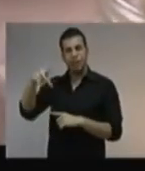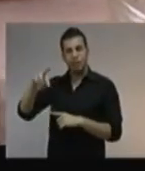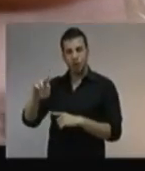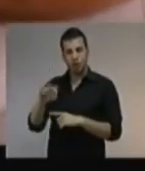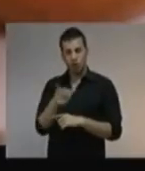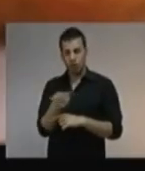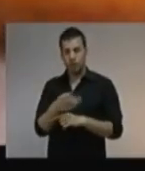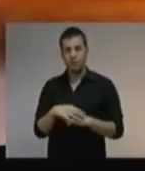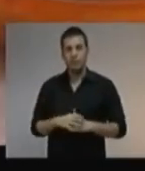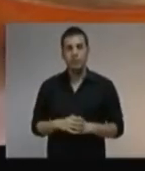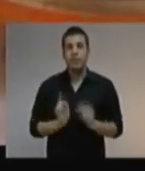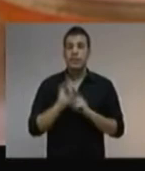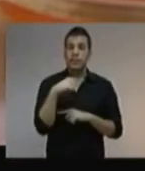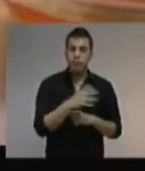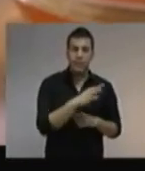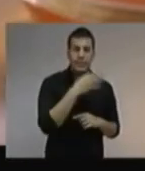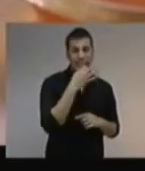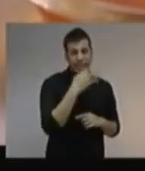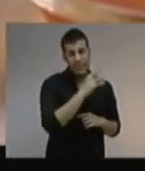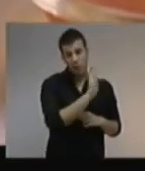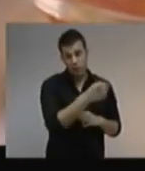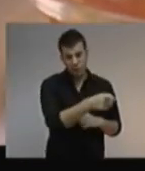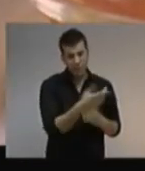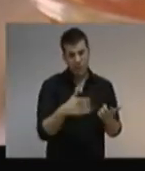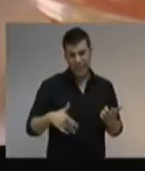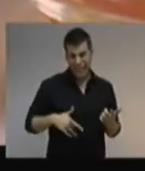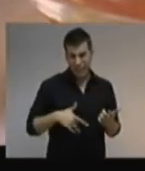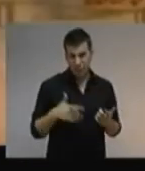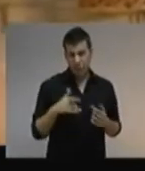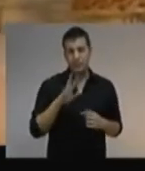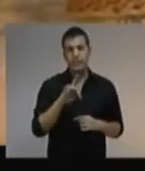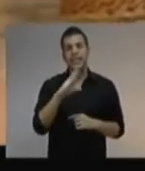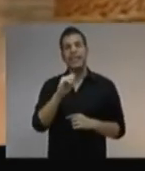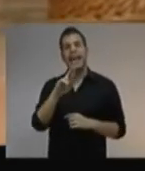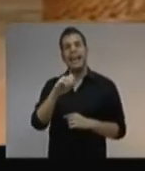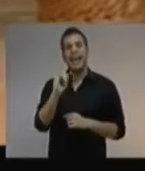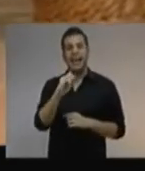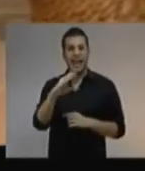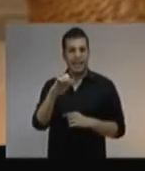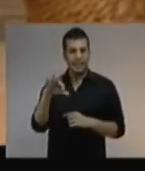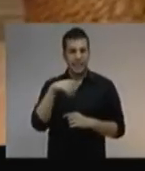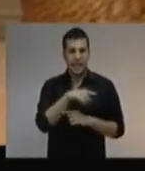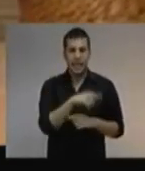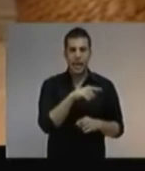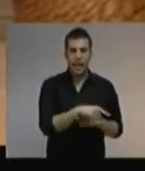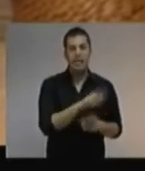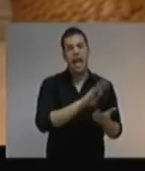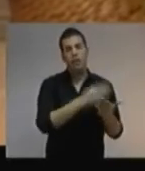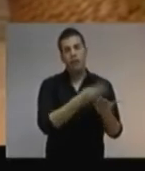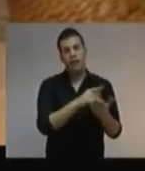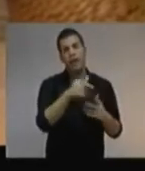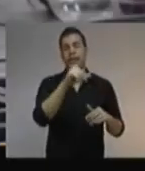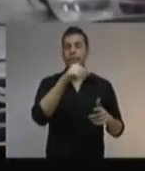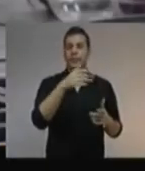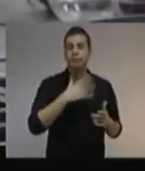a pasar ya a lo que sería otro entrante también. ¿Qué es esto de aquí? Esto es hígado, ¿verdad? Son carajacas y están adobadas con un